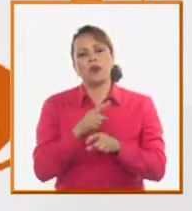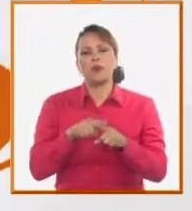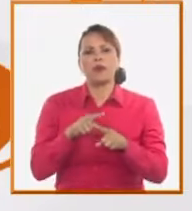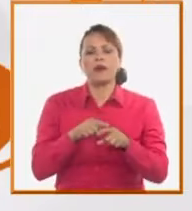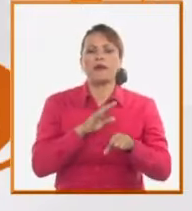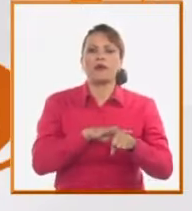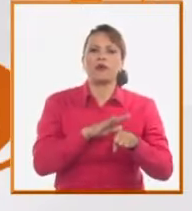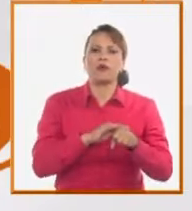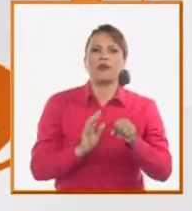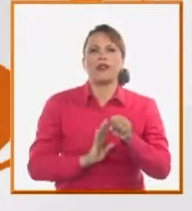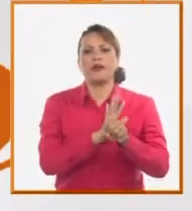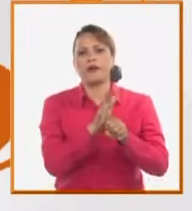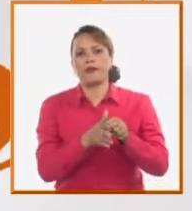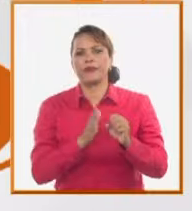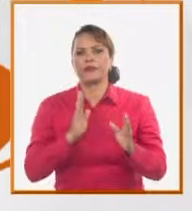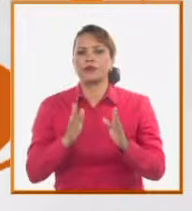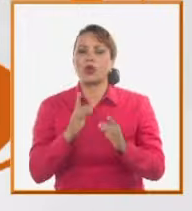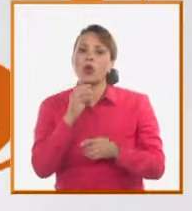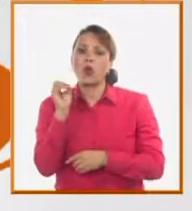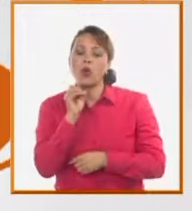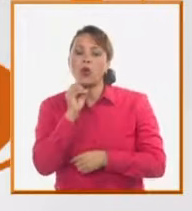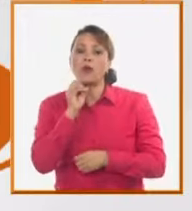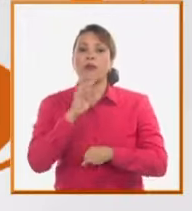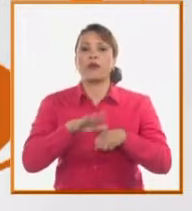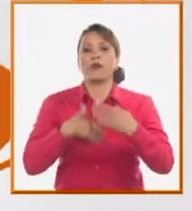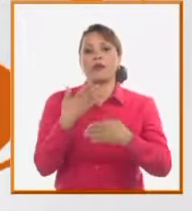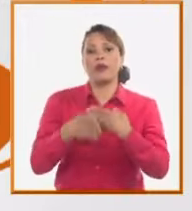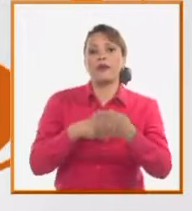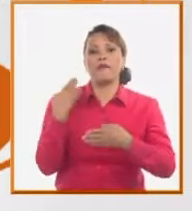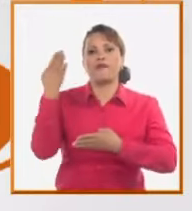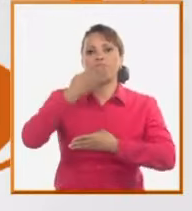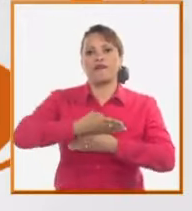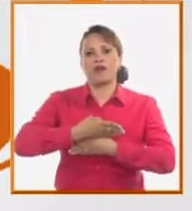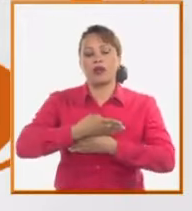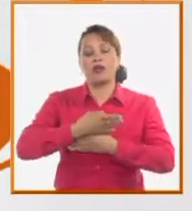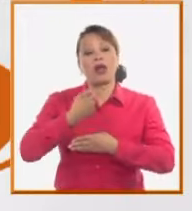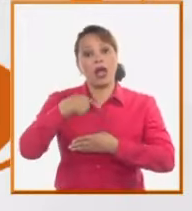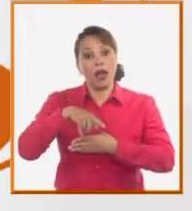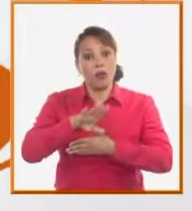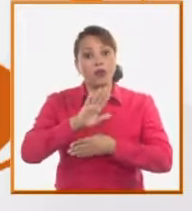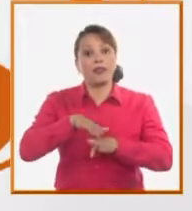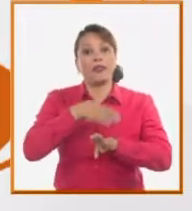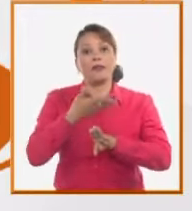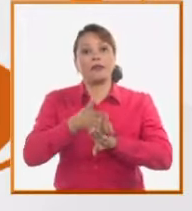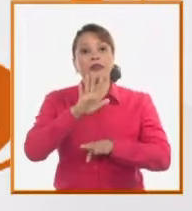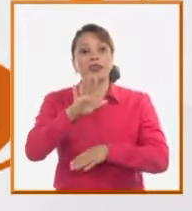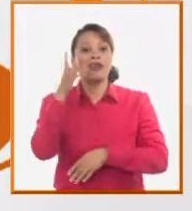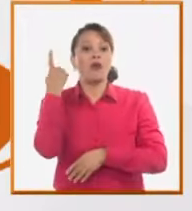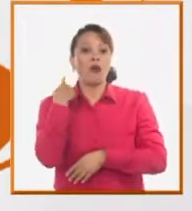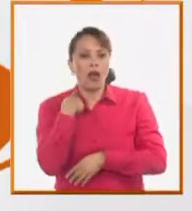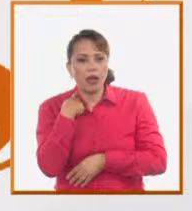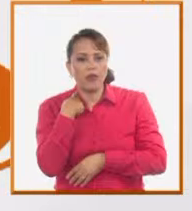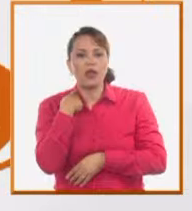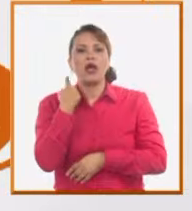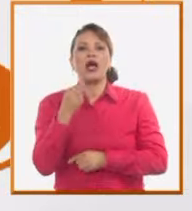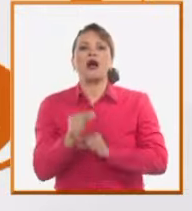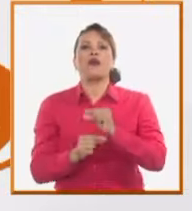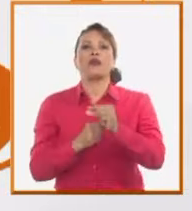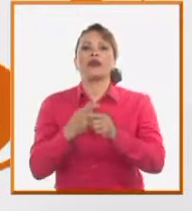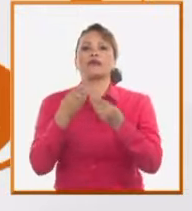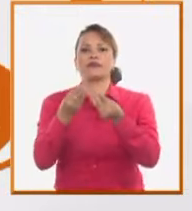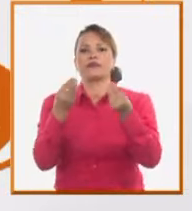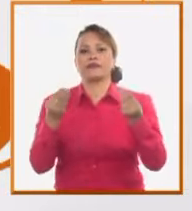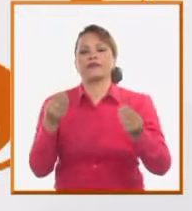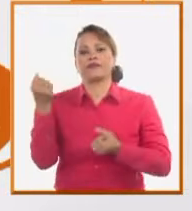y fue por problemas de bloqueo. Después de 5 años, ahora, es que están dando un poquito de carro.